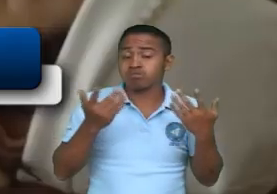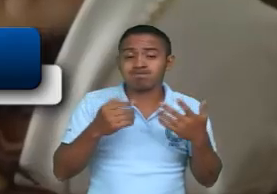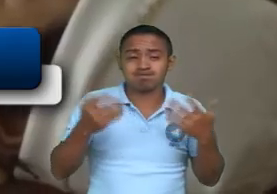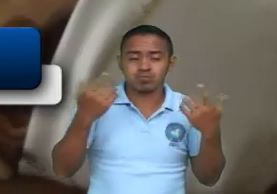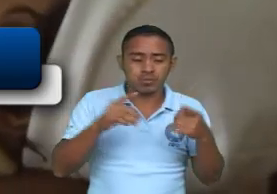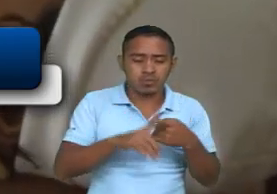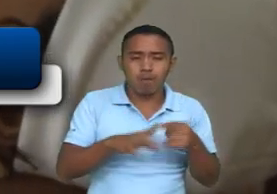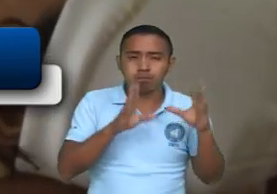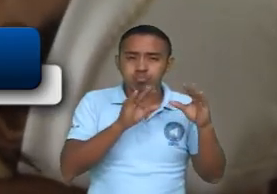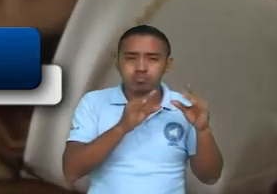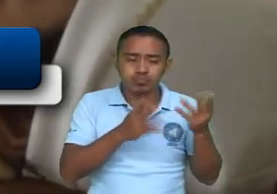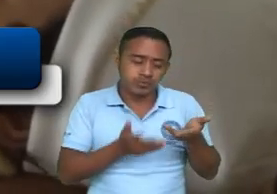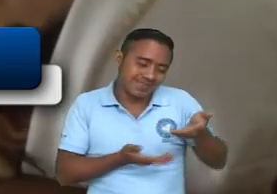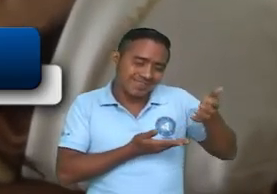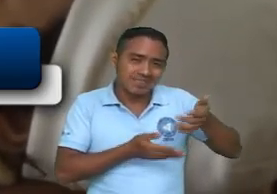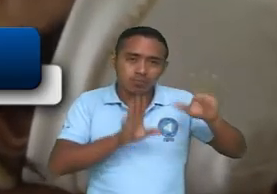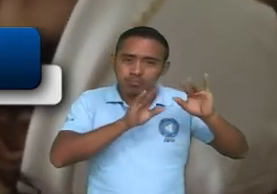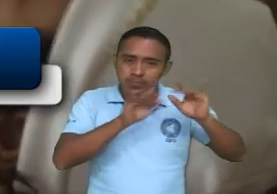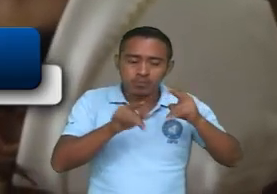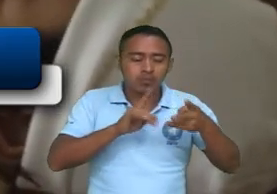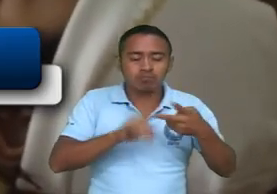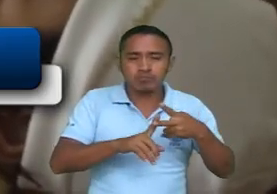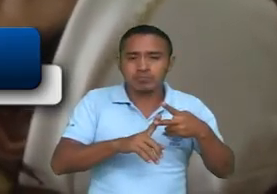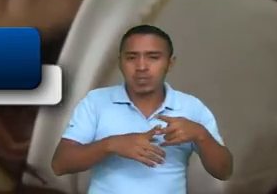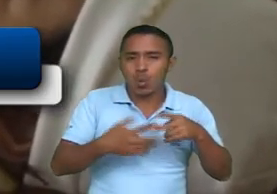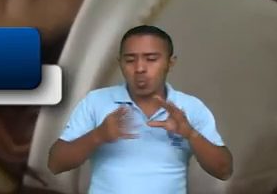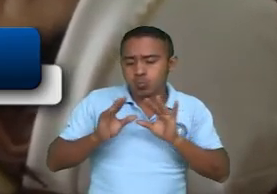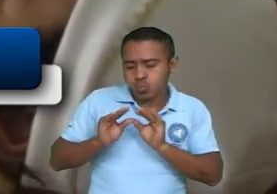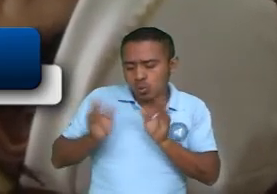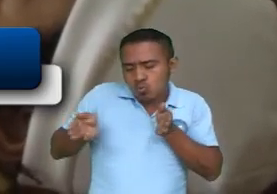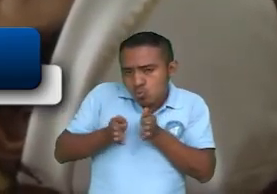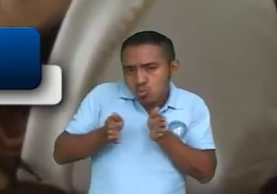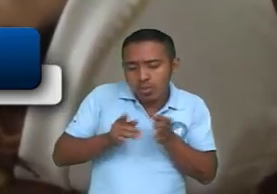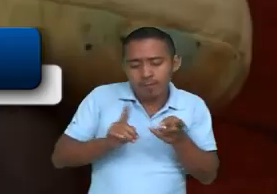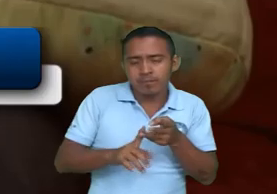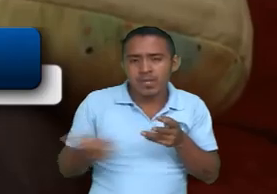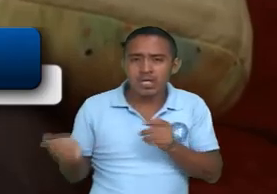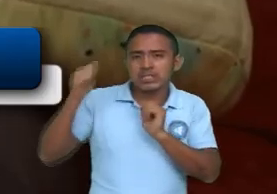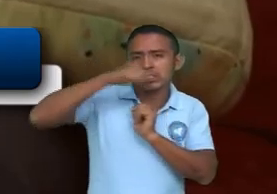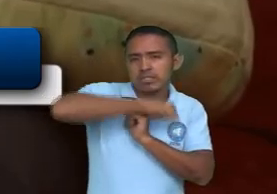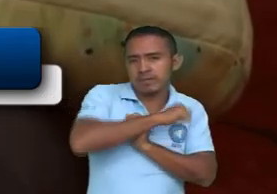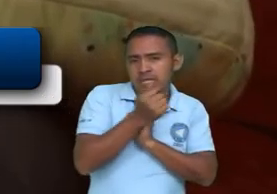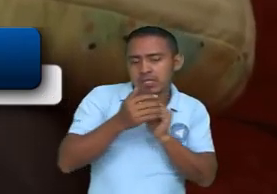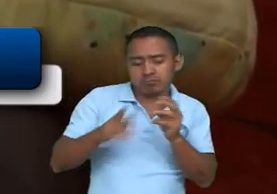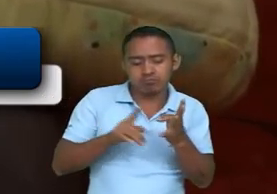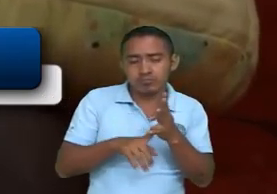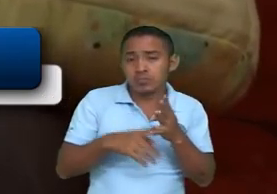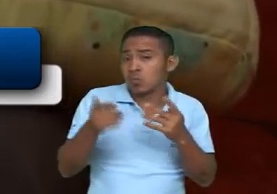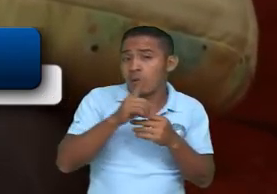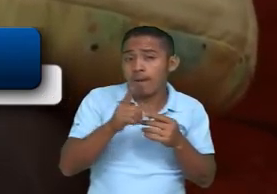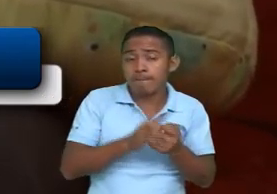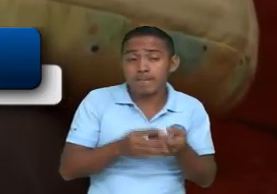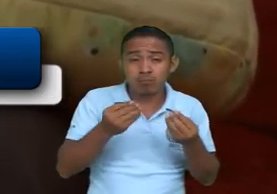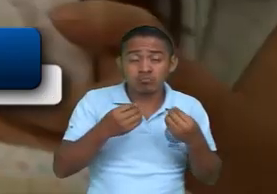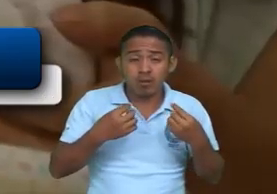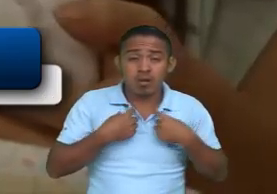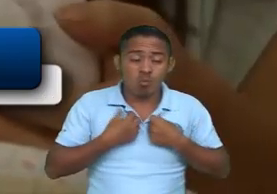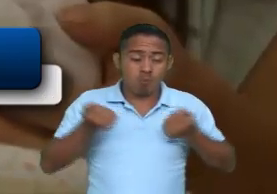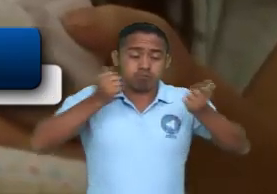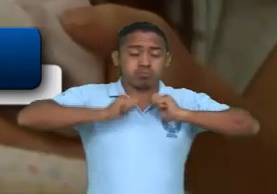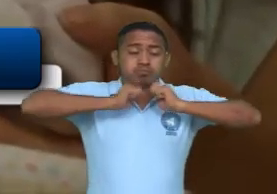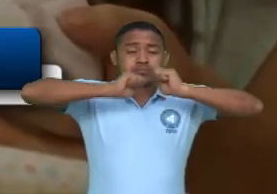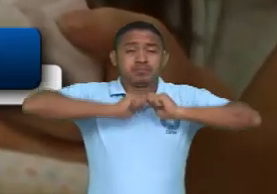superficie sea firme. Lo otro que sí se recomienda es evitar que el bebé tenga accesorios cercanos dentro de la cama. Se recomienda